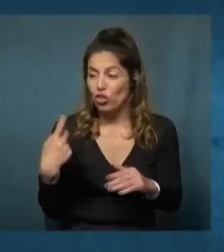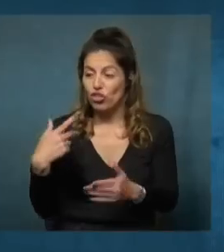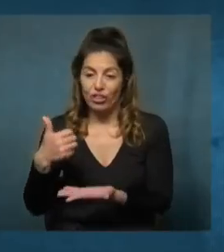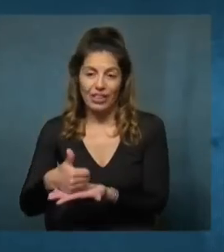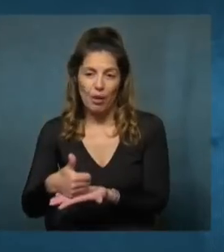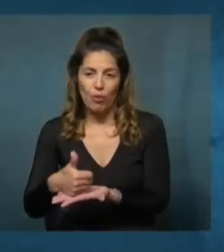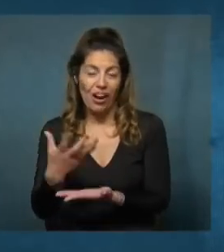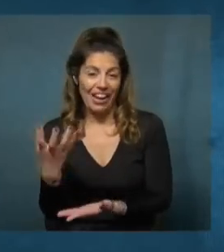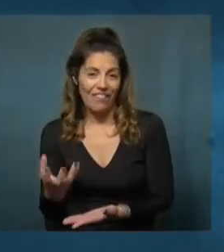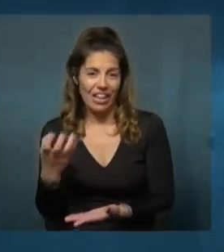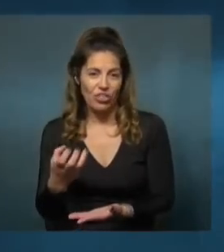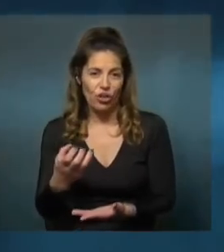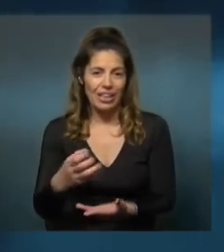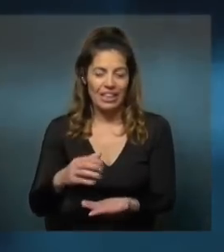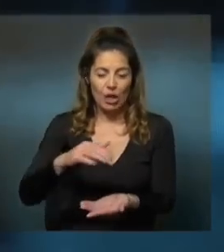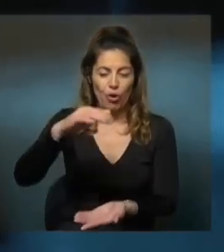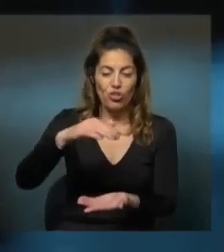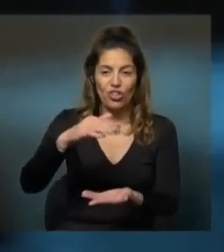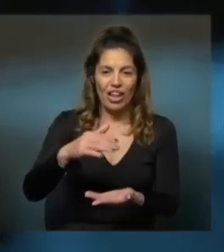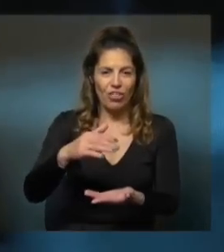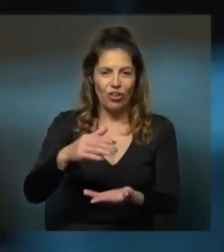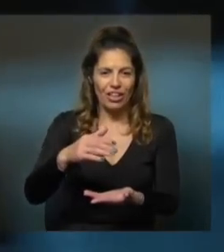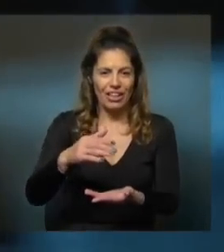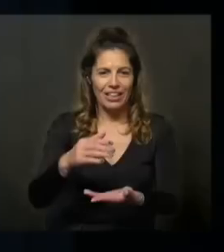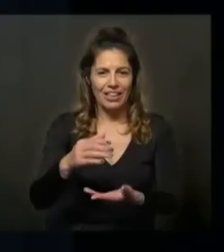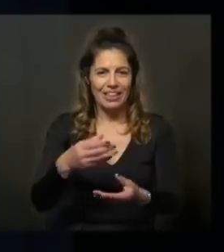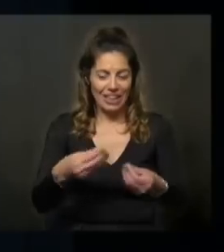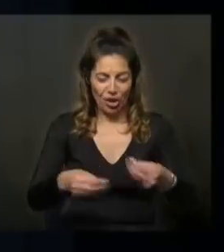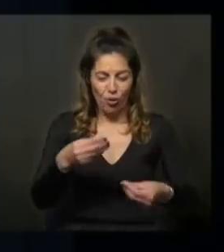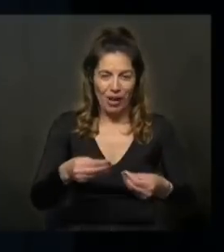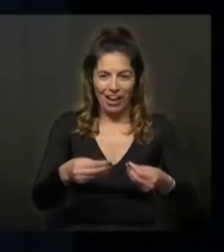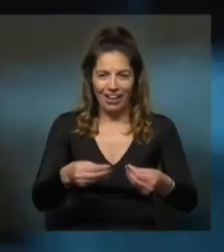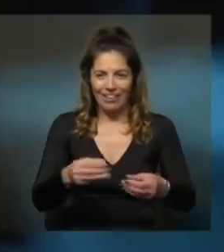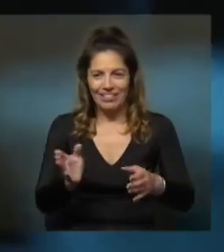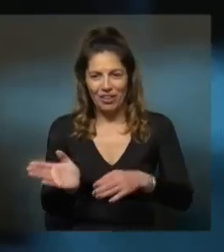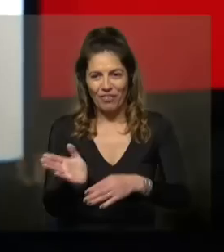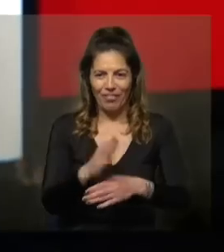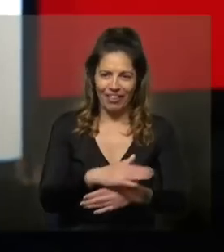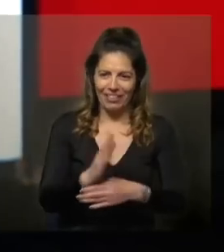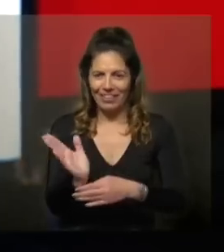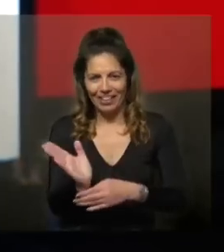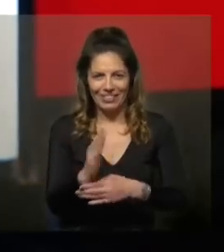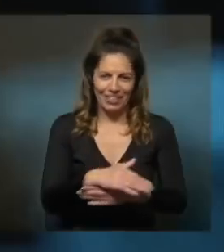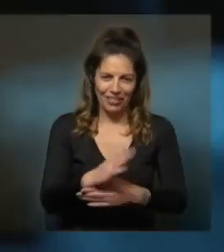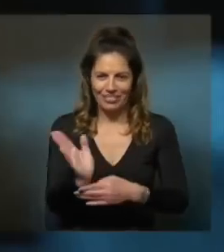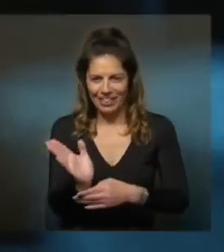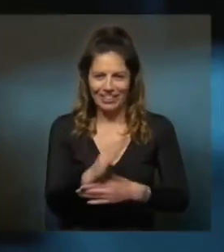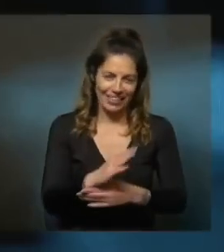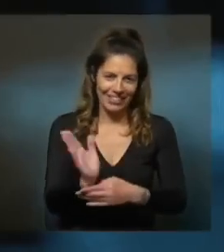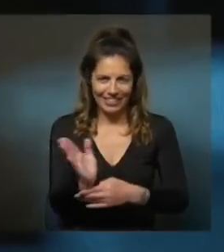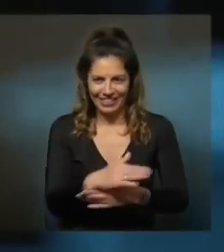y estaba ese consolador de goma que se pegaba en la mesa y se balanceaba claro los vidrios